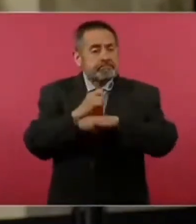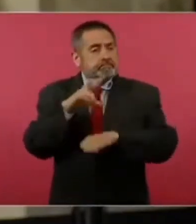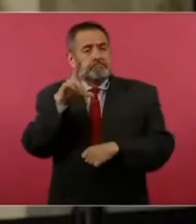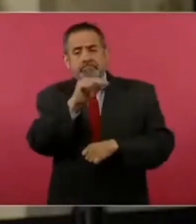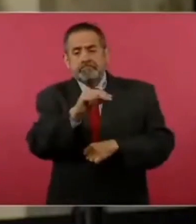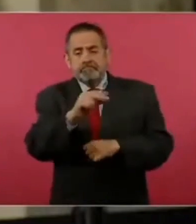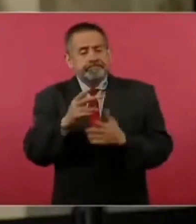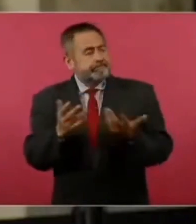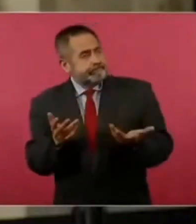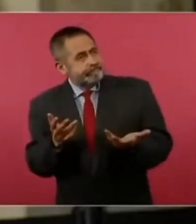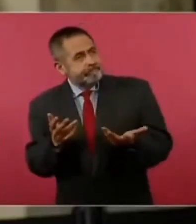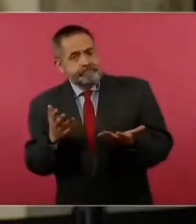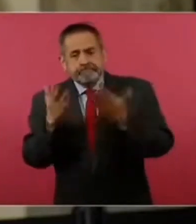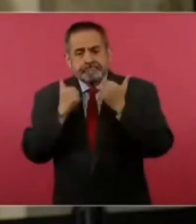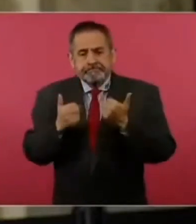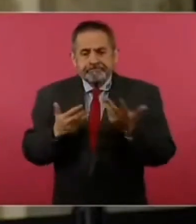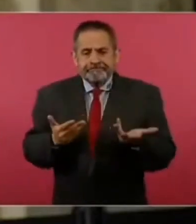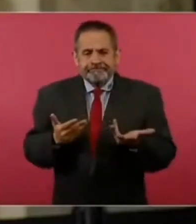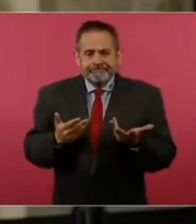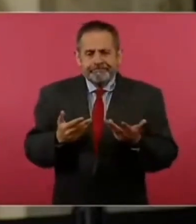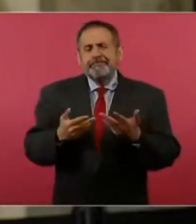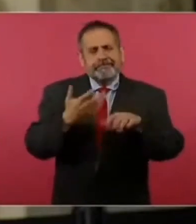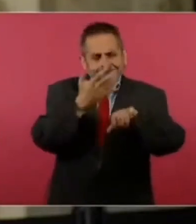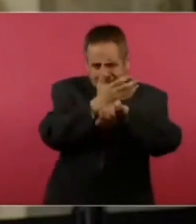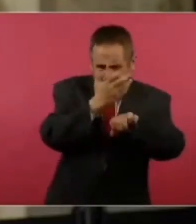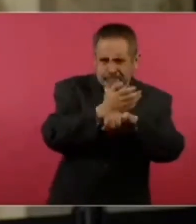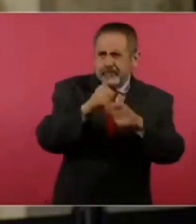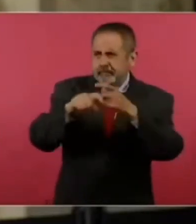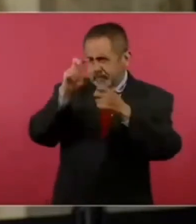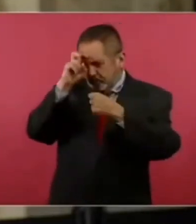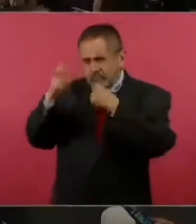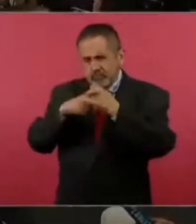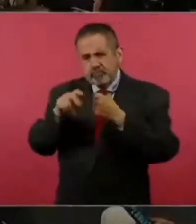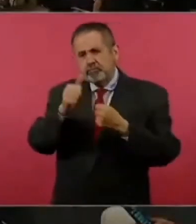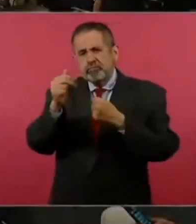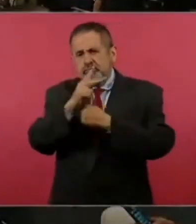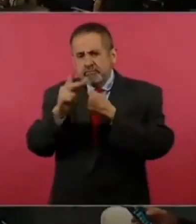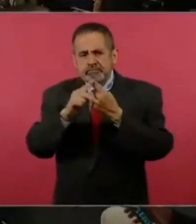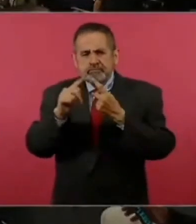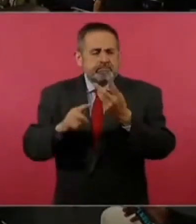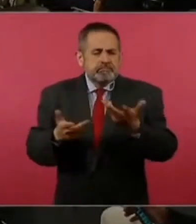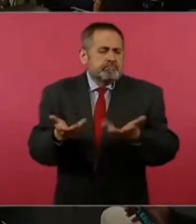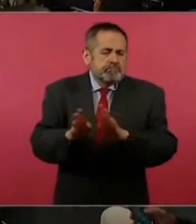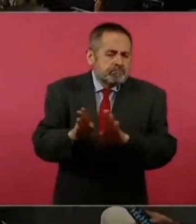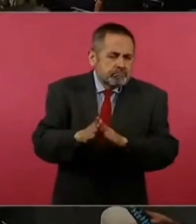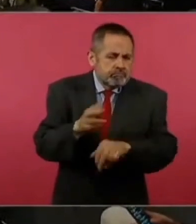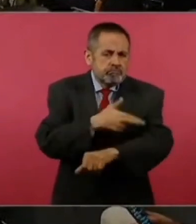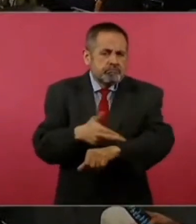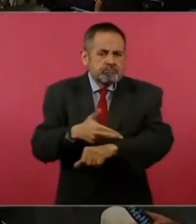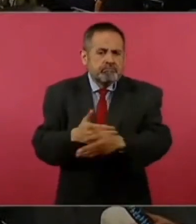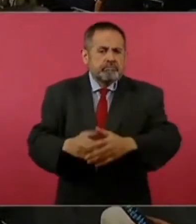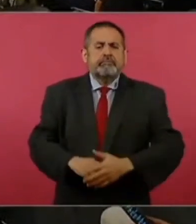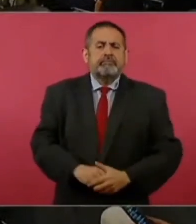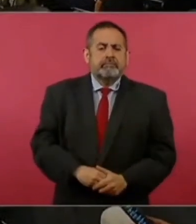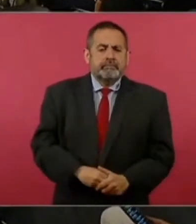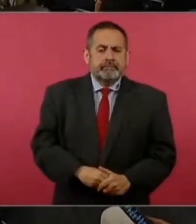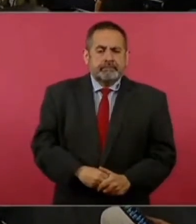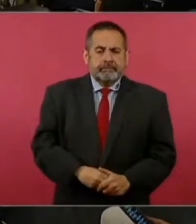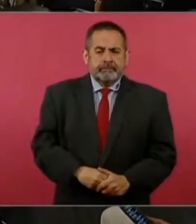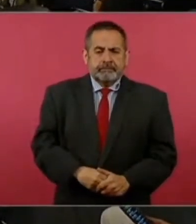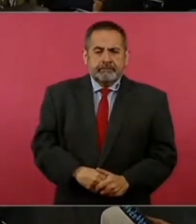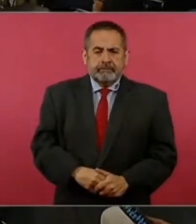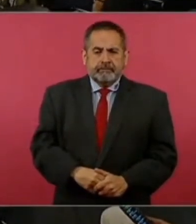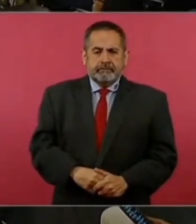al otro lado de la frontera principalmente en Estados Unidos pero también se dan Europa y en otros países del mundo sí tenemos que